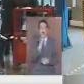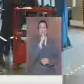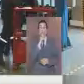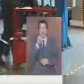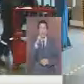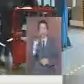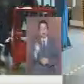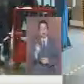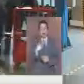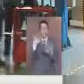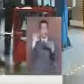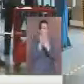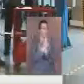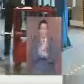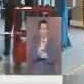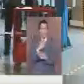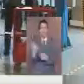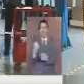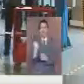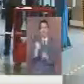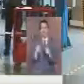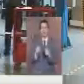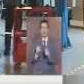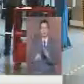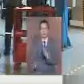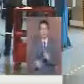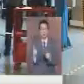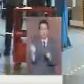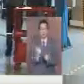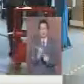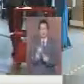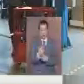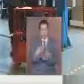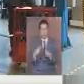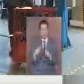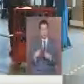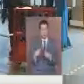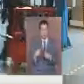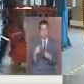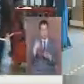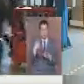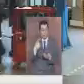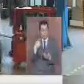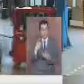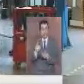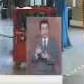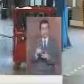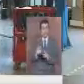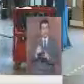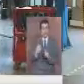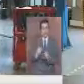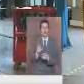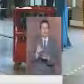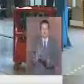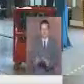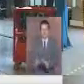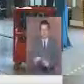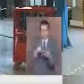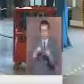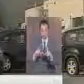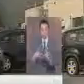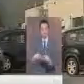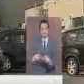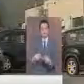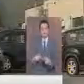si el conductor no ha tomado la distancia suficiente con el vehículo delantero, va a tener una advertencia y finalmente el vehículo se va a frenar en forma